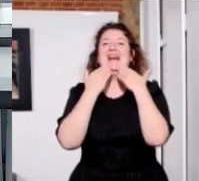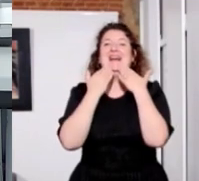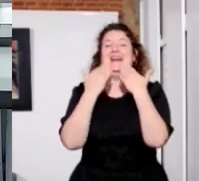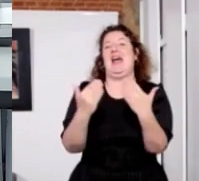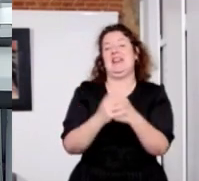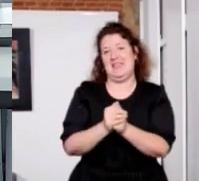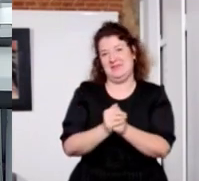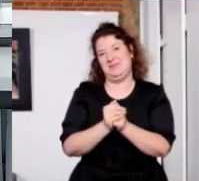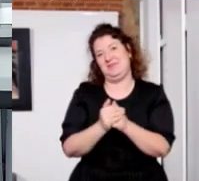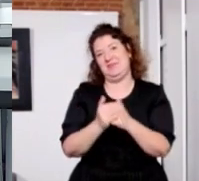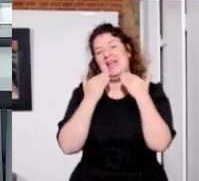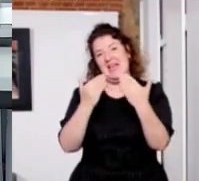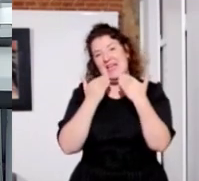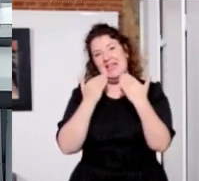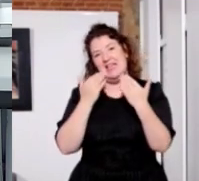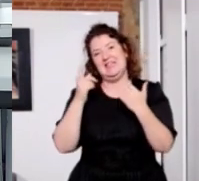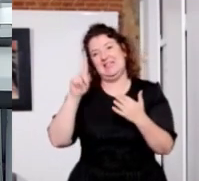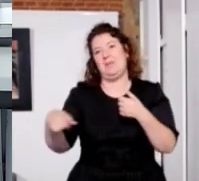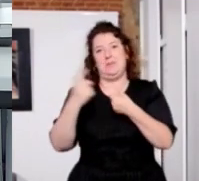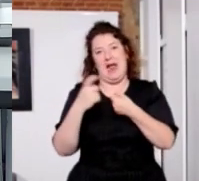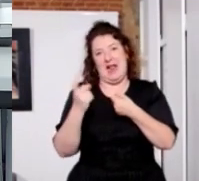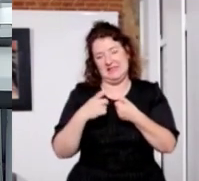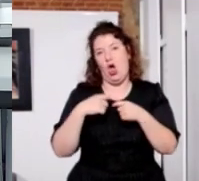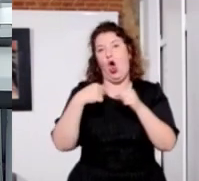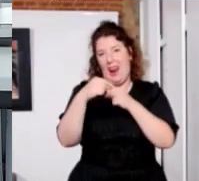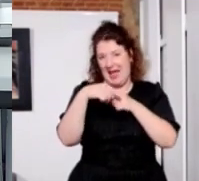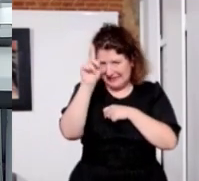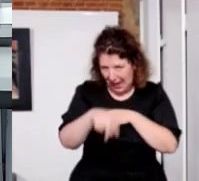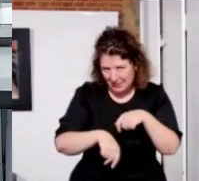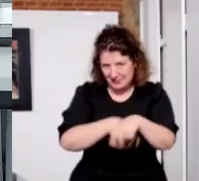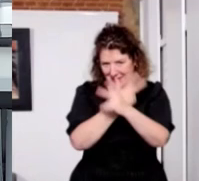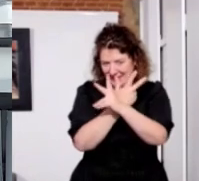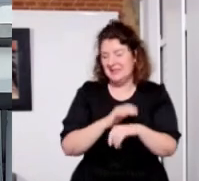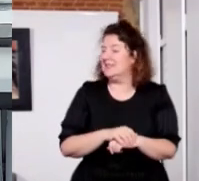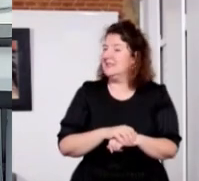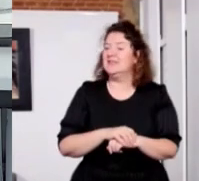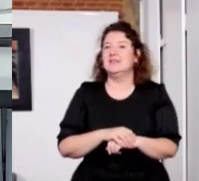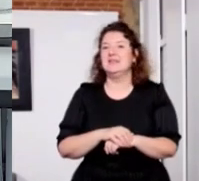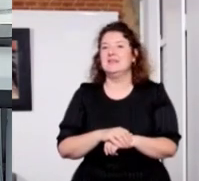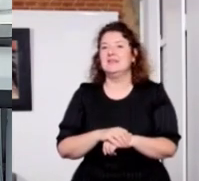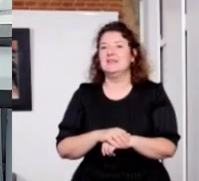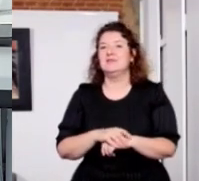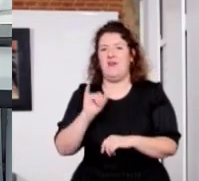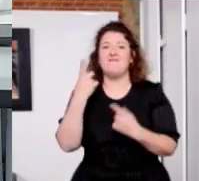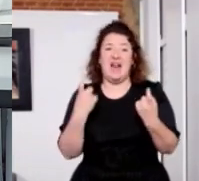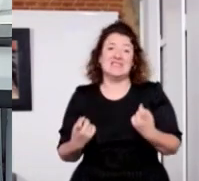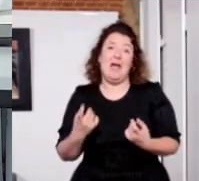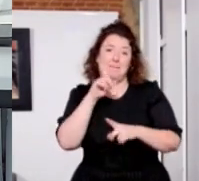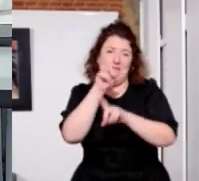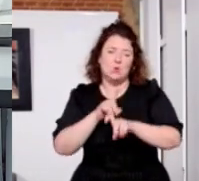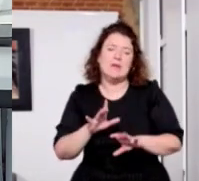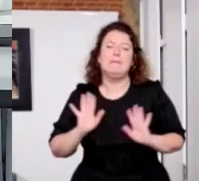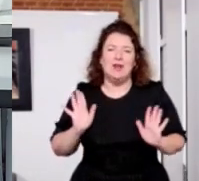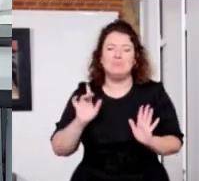agradecer también desde la participación online. No hay, vamos, no hemos visto otras preguntas, pero sí que se